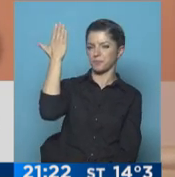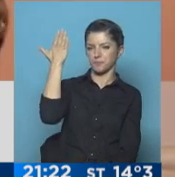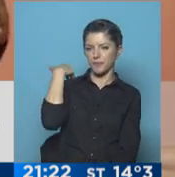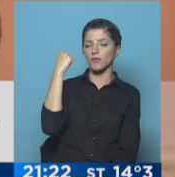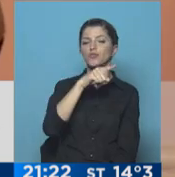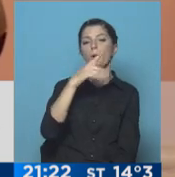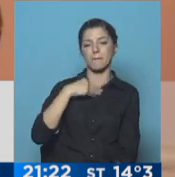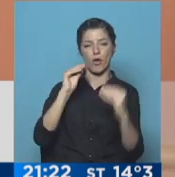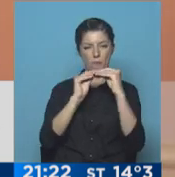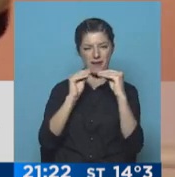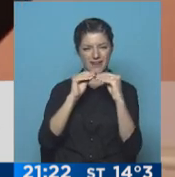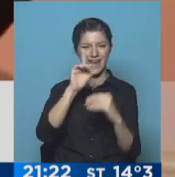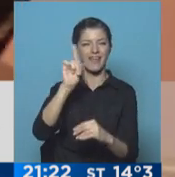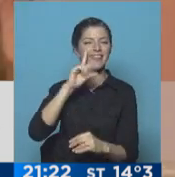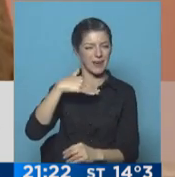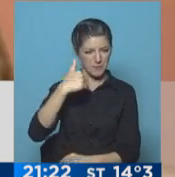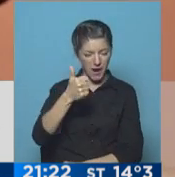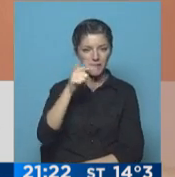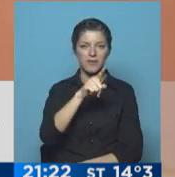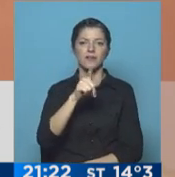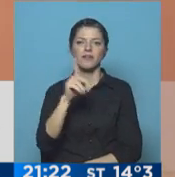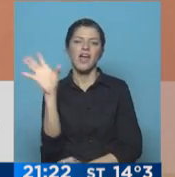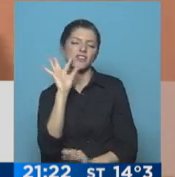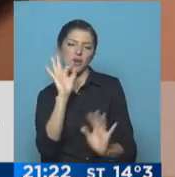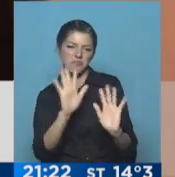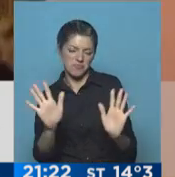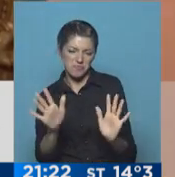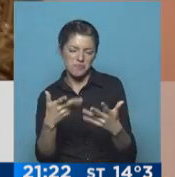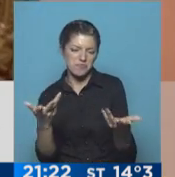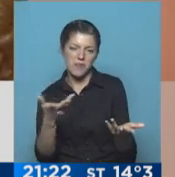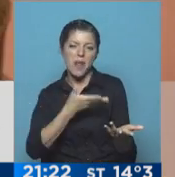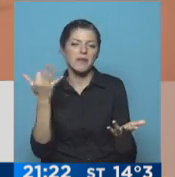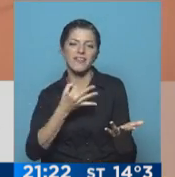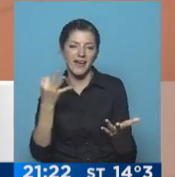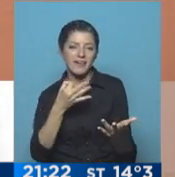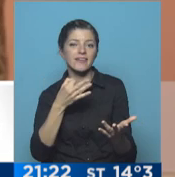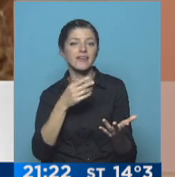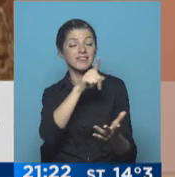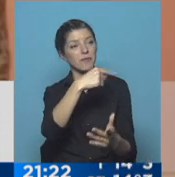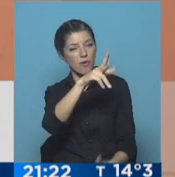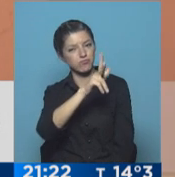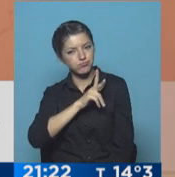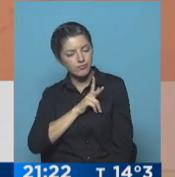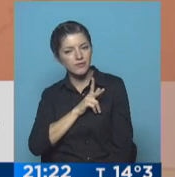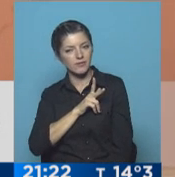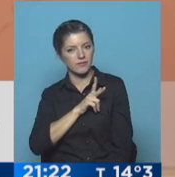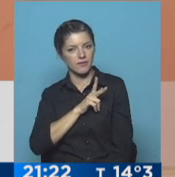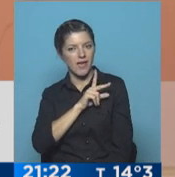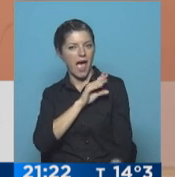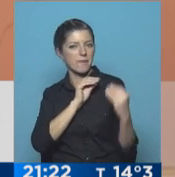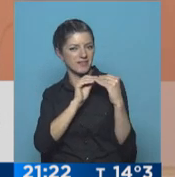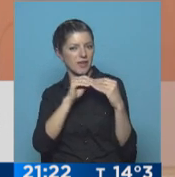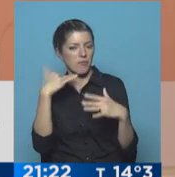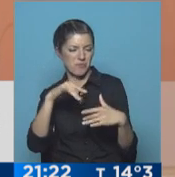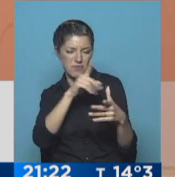a la compañera Dilma, y no es una infidencia porque la verdad que me ha distinguido con su amistad, la